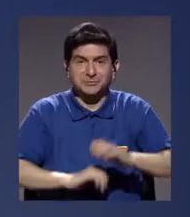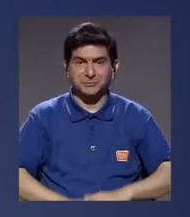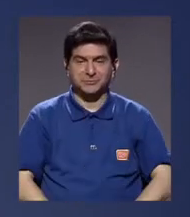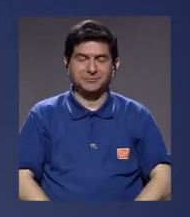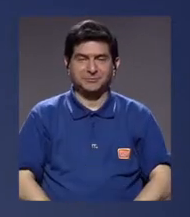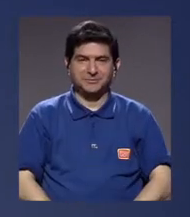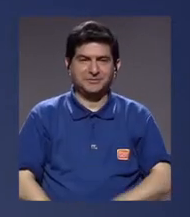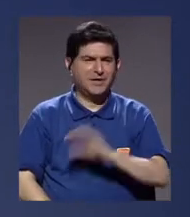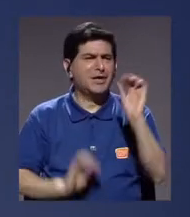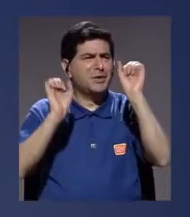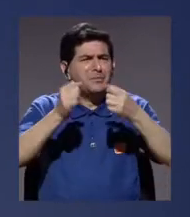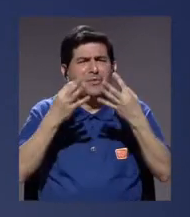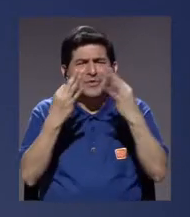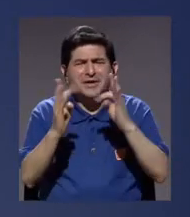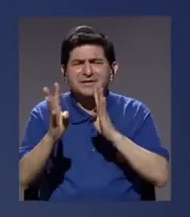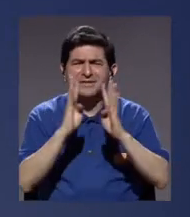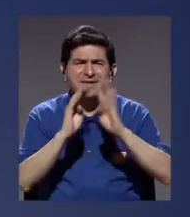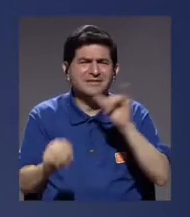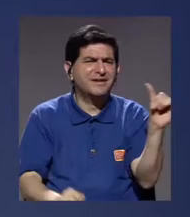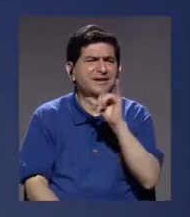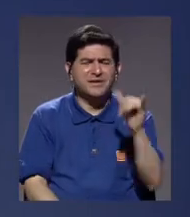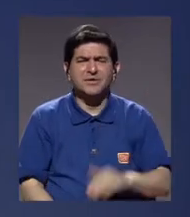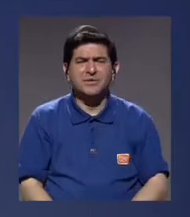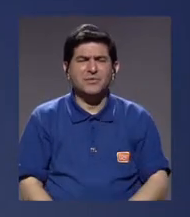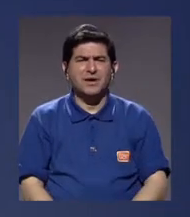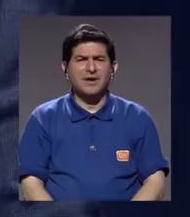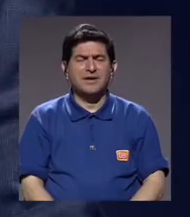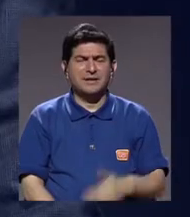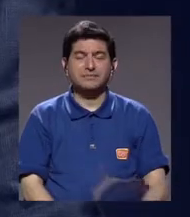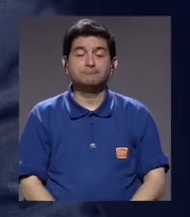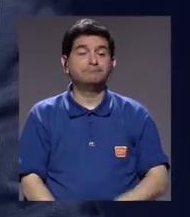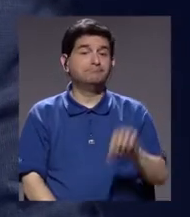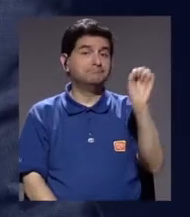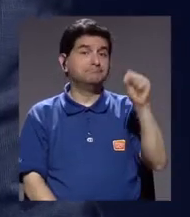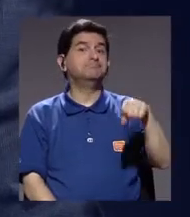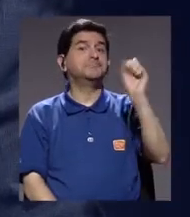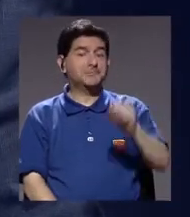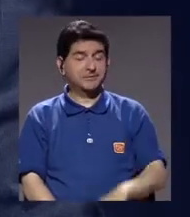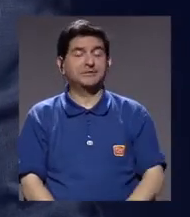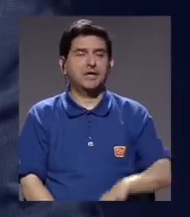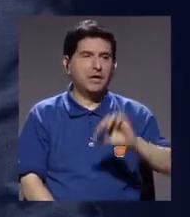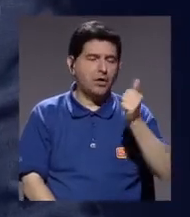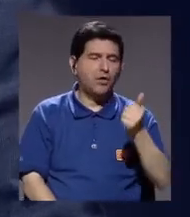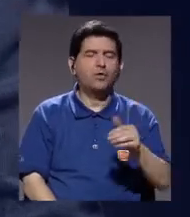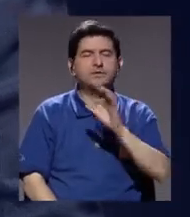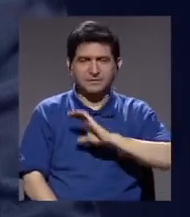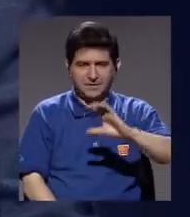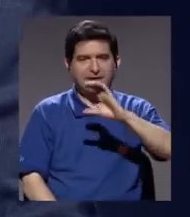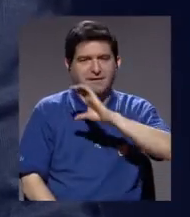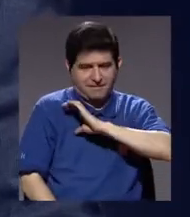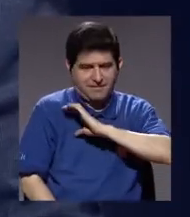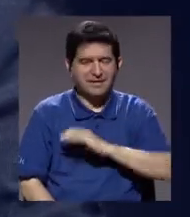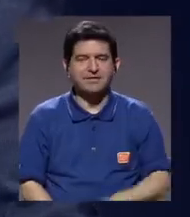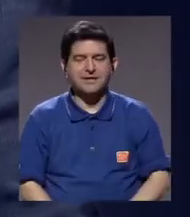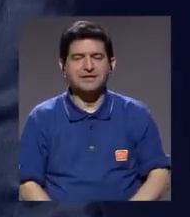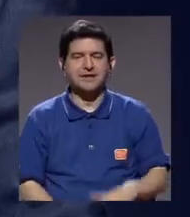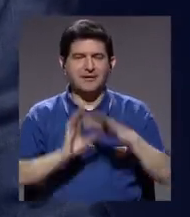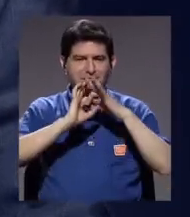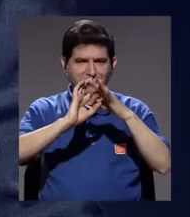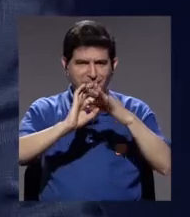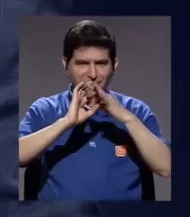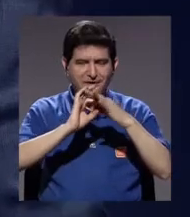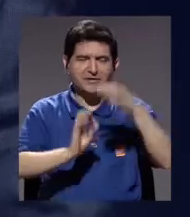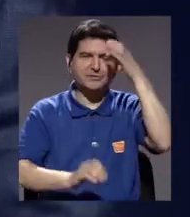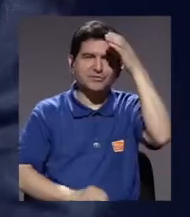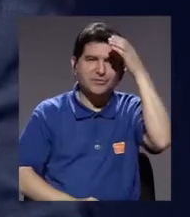potencia que han tenido las telenovelas y el impacto en nuestra sociedad. Sí, es otro aspecto, digamos, de las